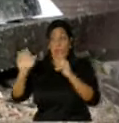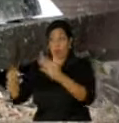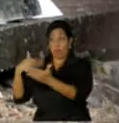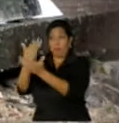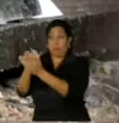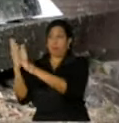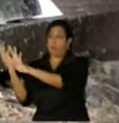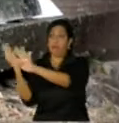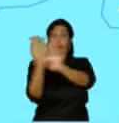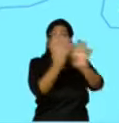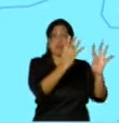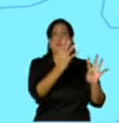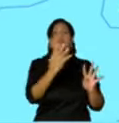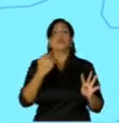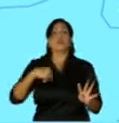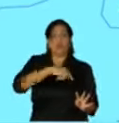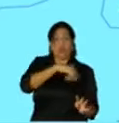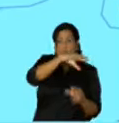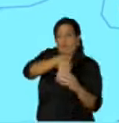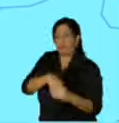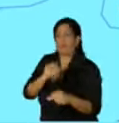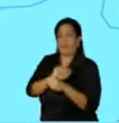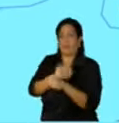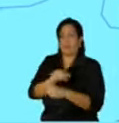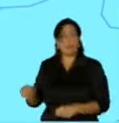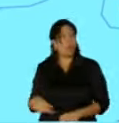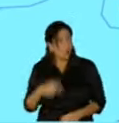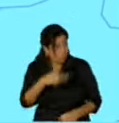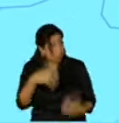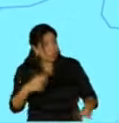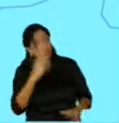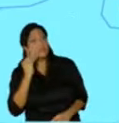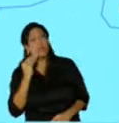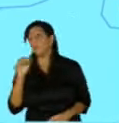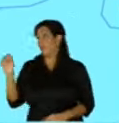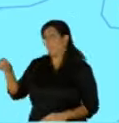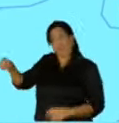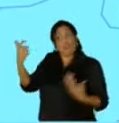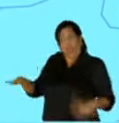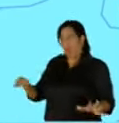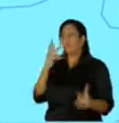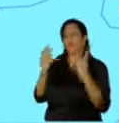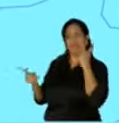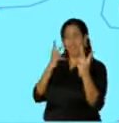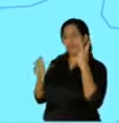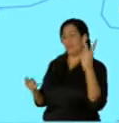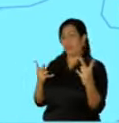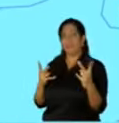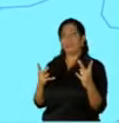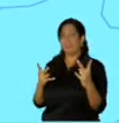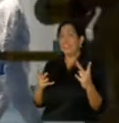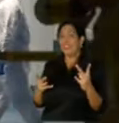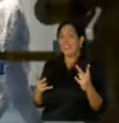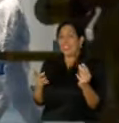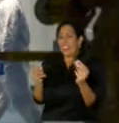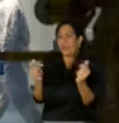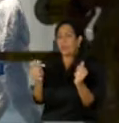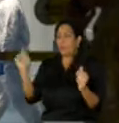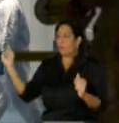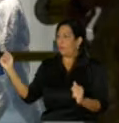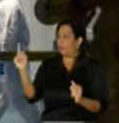hemos sido partícipes de esa iniciativa. ¿Han estado allí? Sí, nosotros. ¿Han vivido la experiencia directa? Eso es correcto. Y hemos podido ver cómo tú tratar un